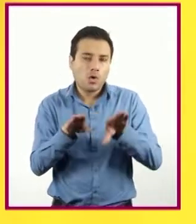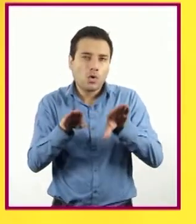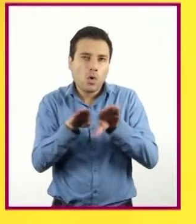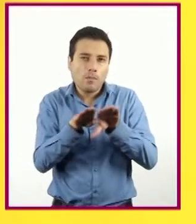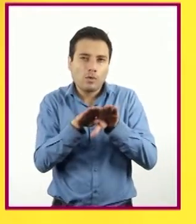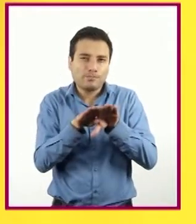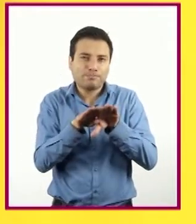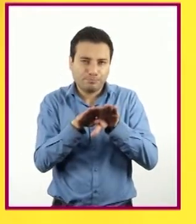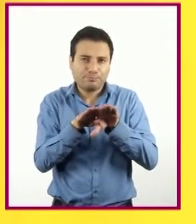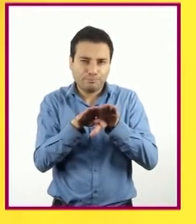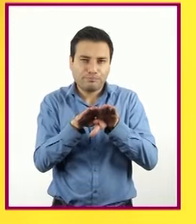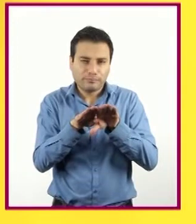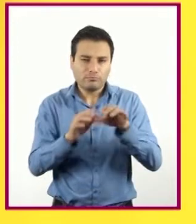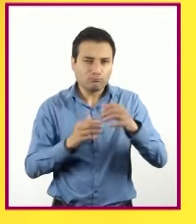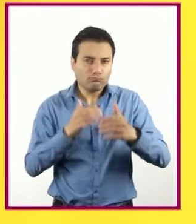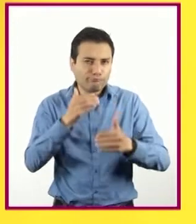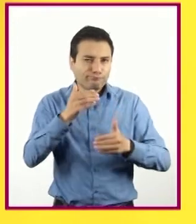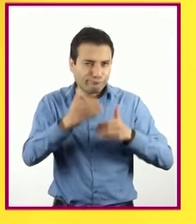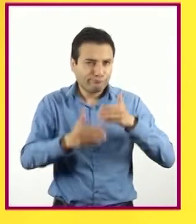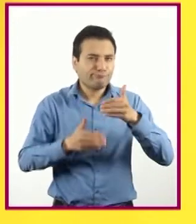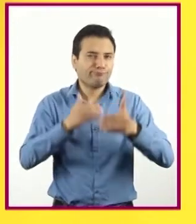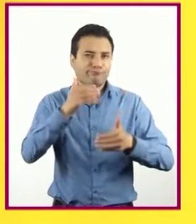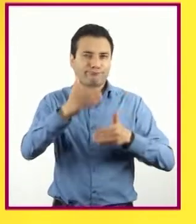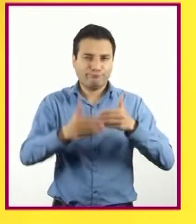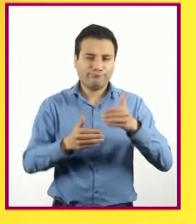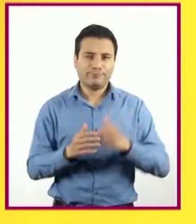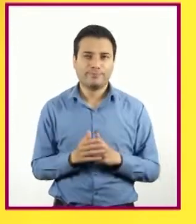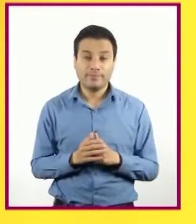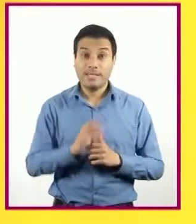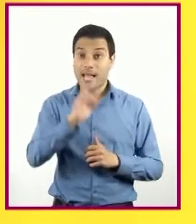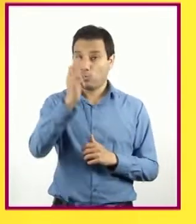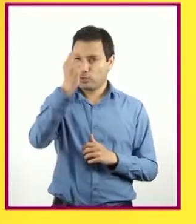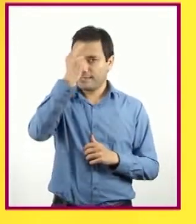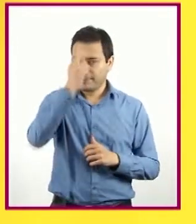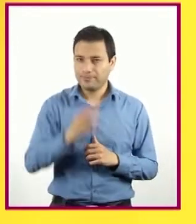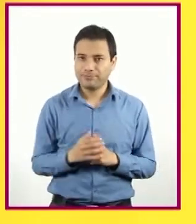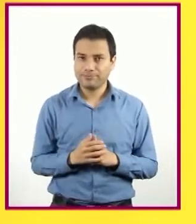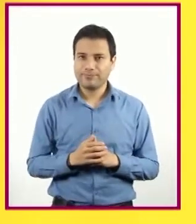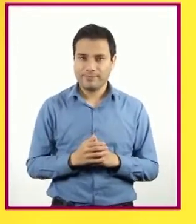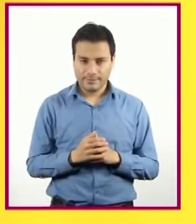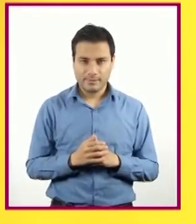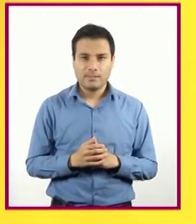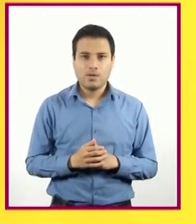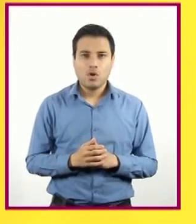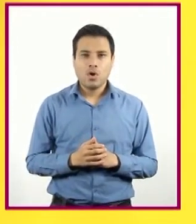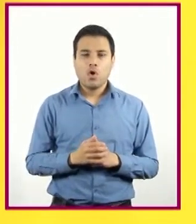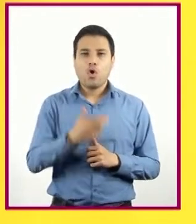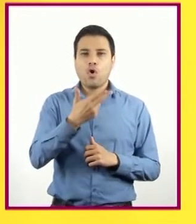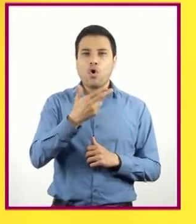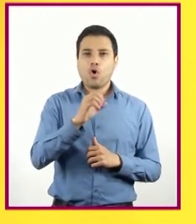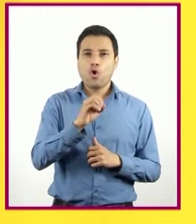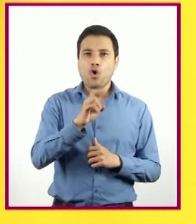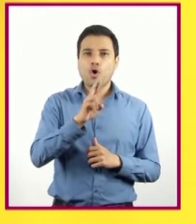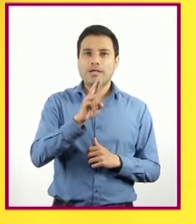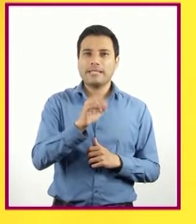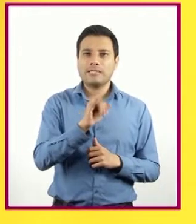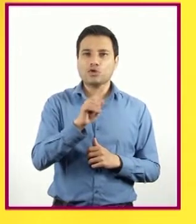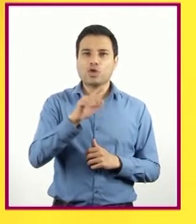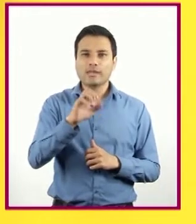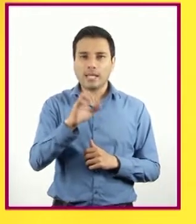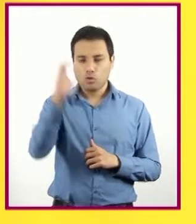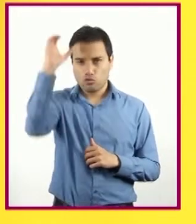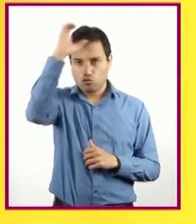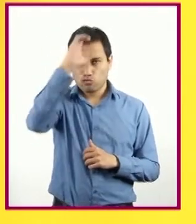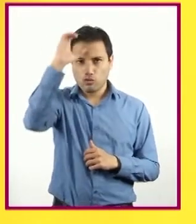este periodo en Mesoamérica. Recuerda que los llamados horizontes culturales son cortes de tiempo que